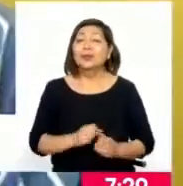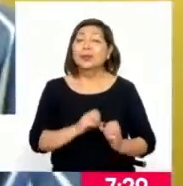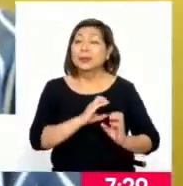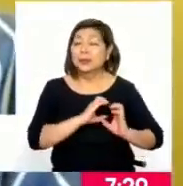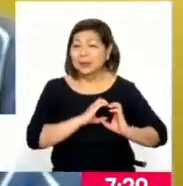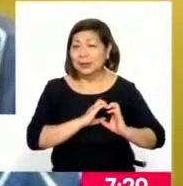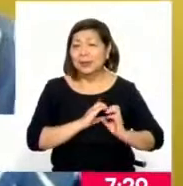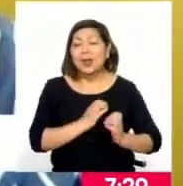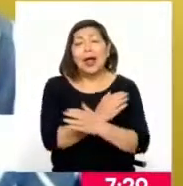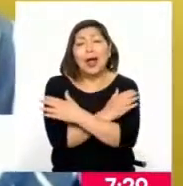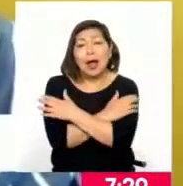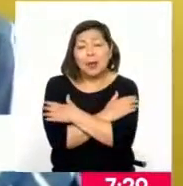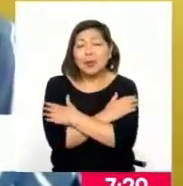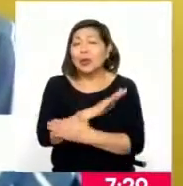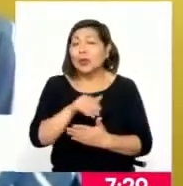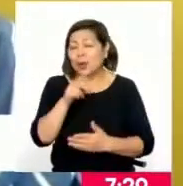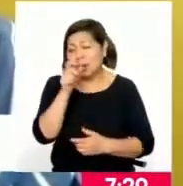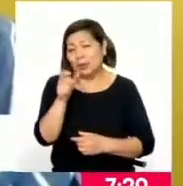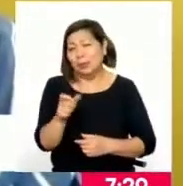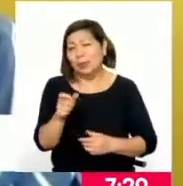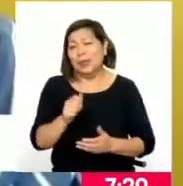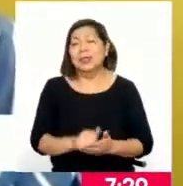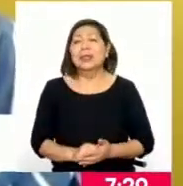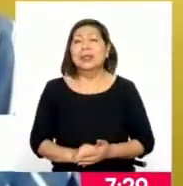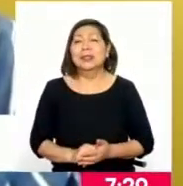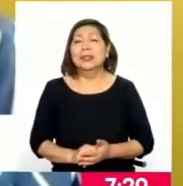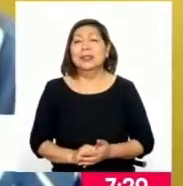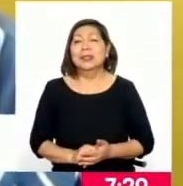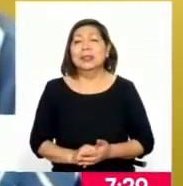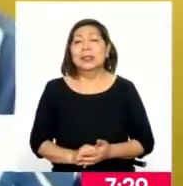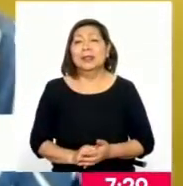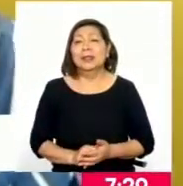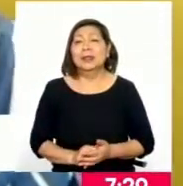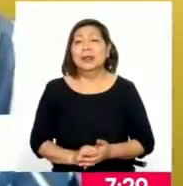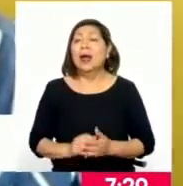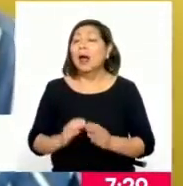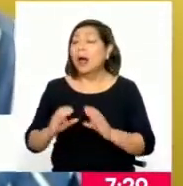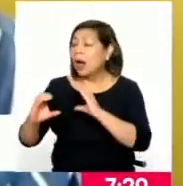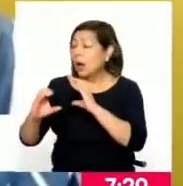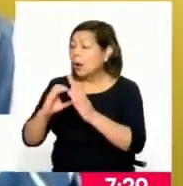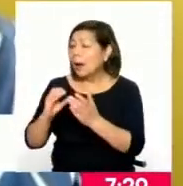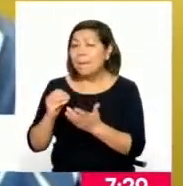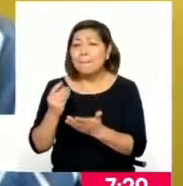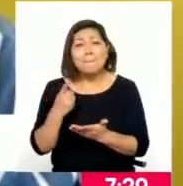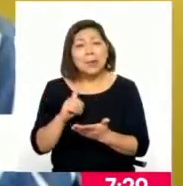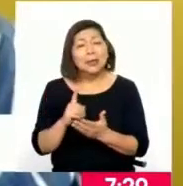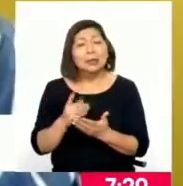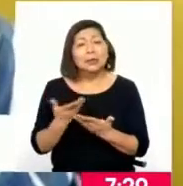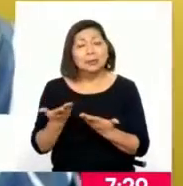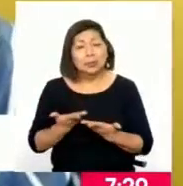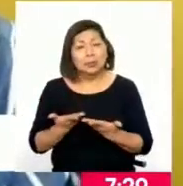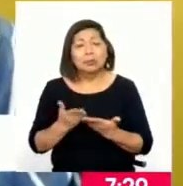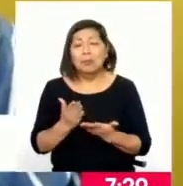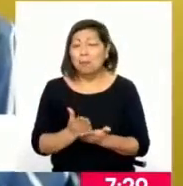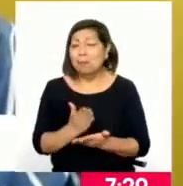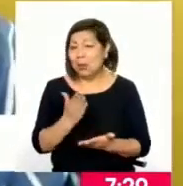corazón, un abrazo a todos los peruanos. El diálogo es la manera de solucionar nuestros